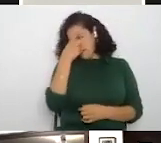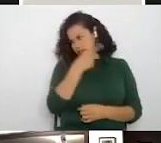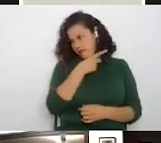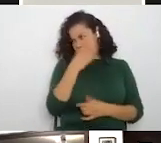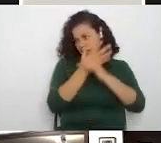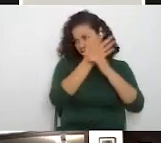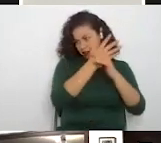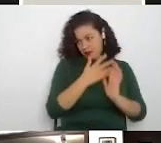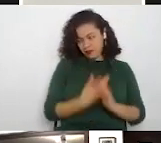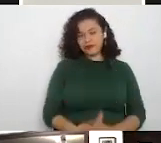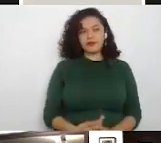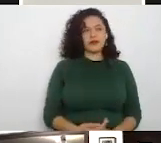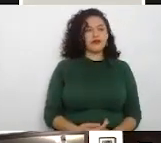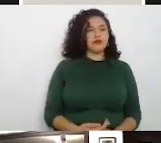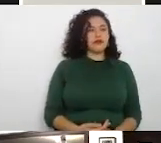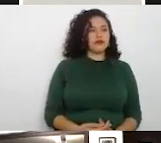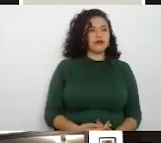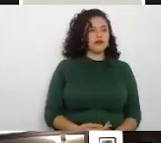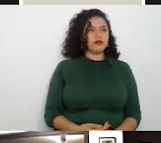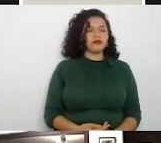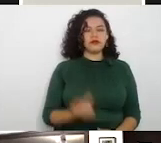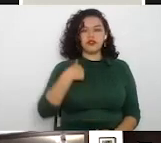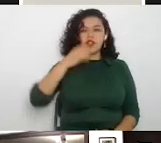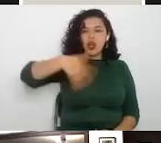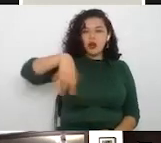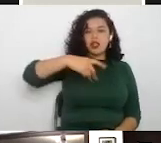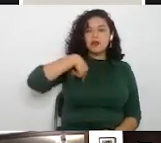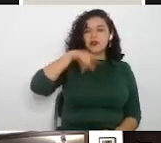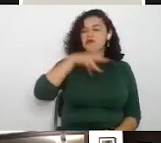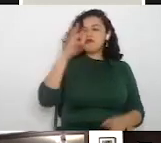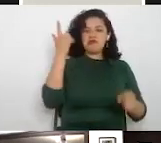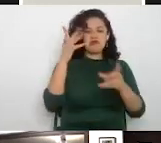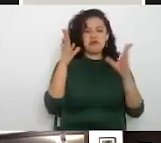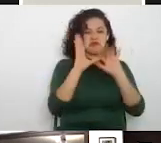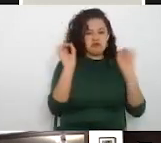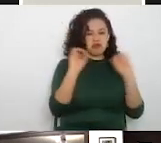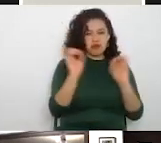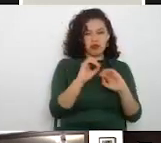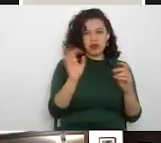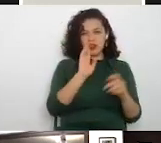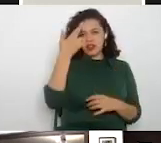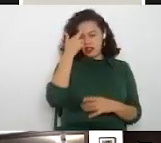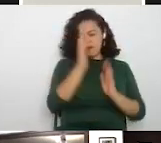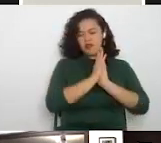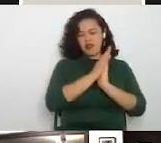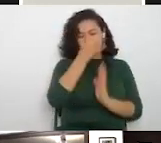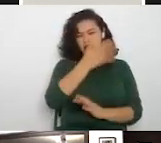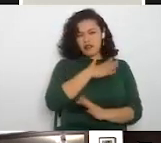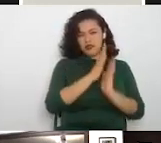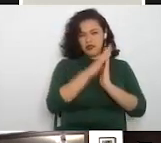Nada más que la estaba buscando y no la encuentro. ¿Nos podrían recordar cuál fue, de favor, esa duda?